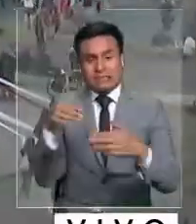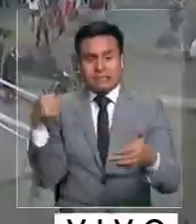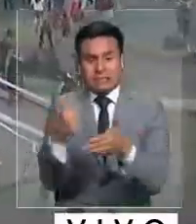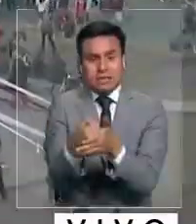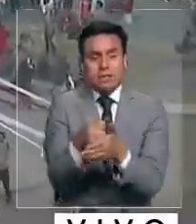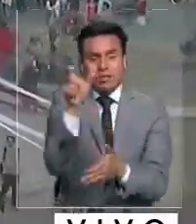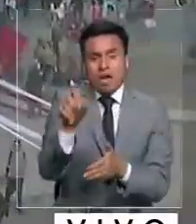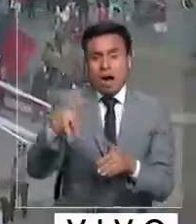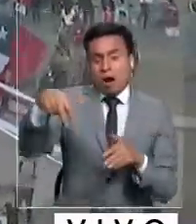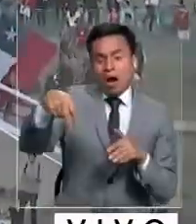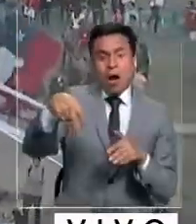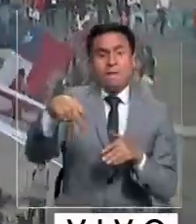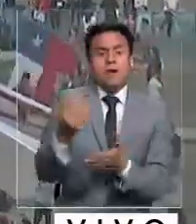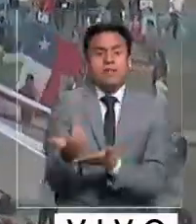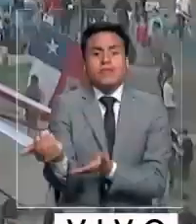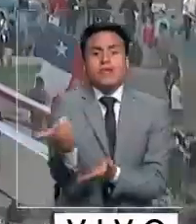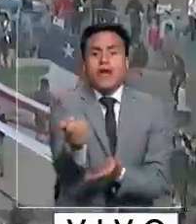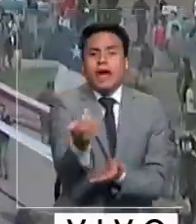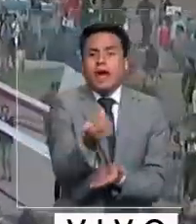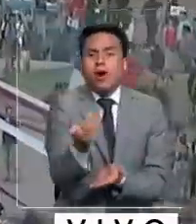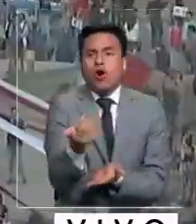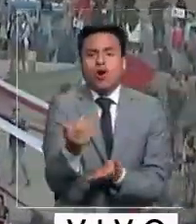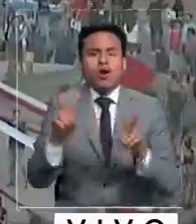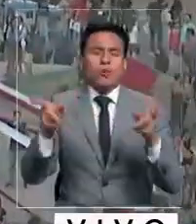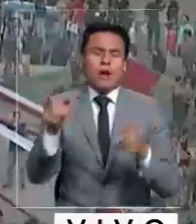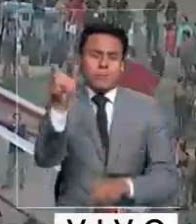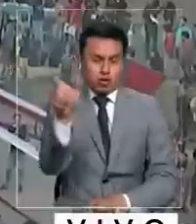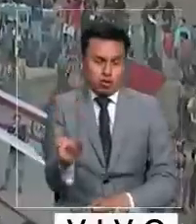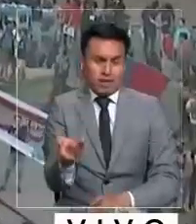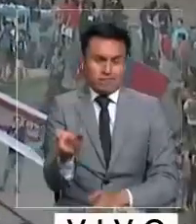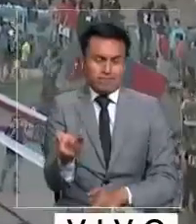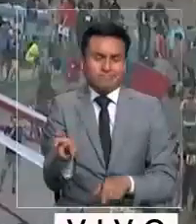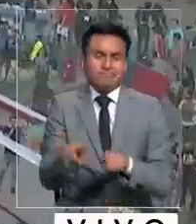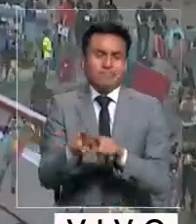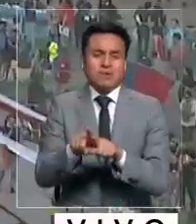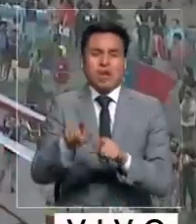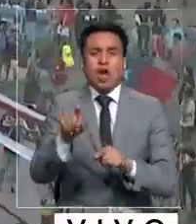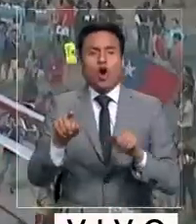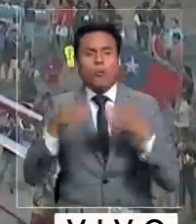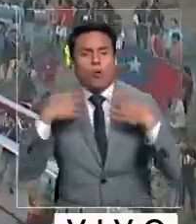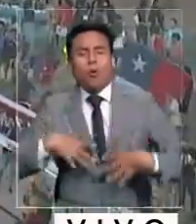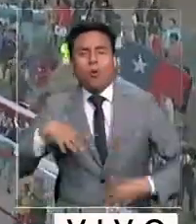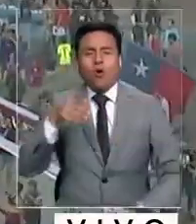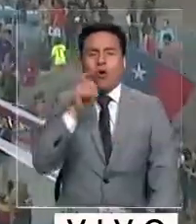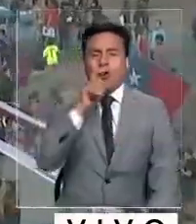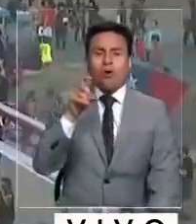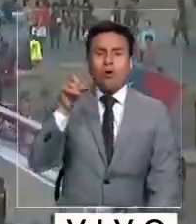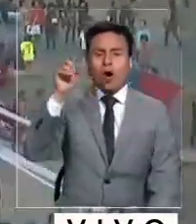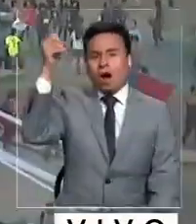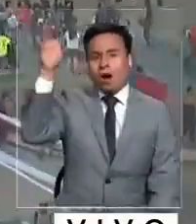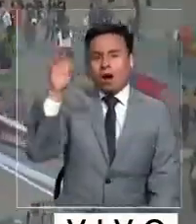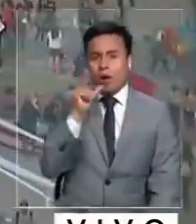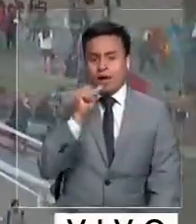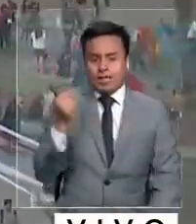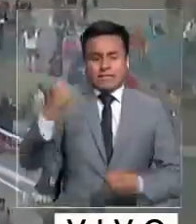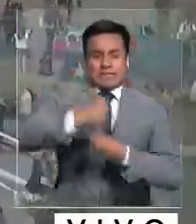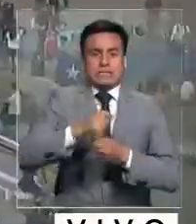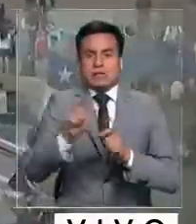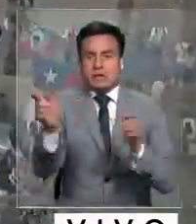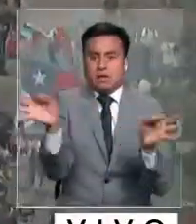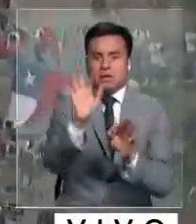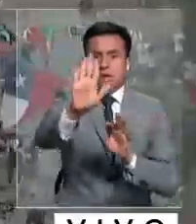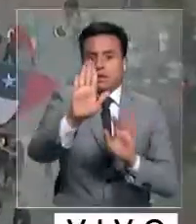a una persona que estaba pidiendo dinero, que estaba cumpliendo las funciones de semáforo humano, que lo han estado haciendo ahí durante